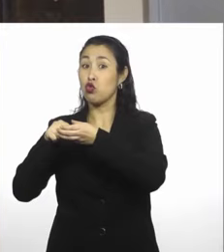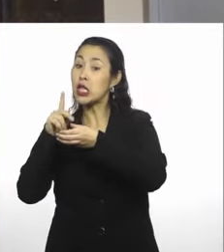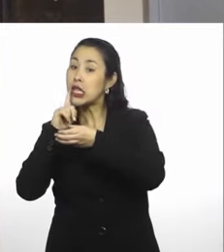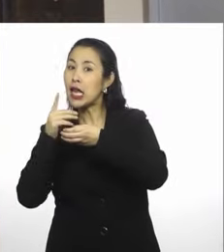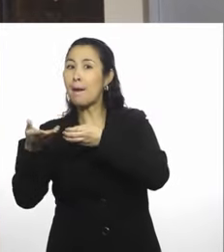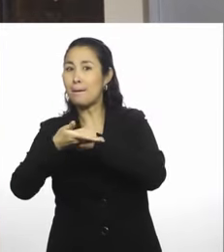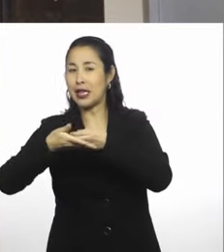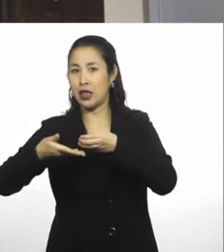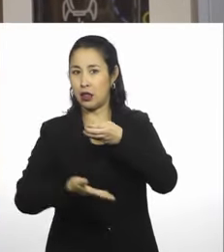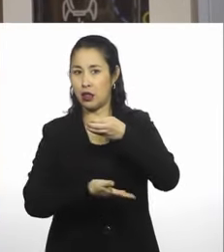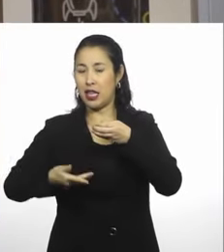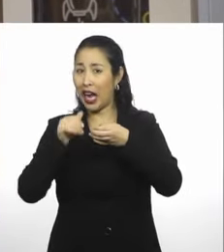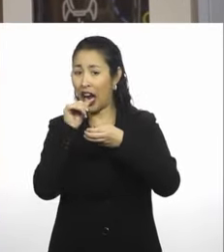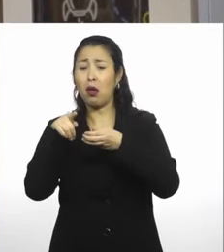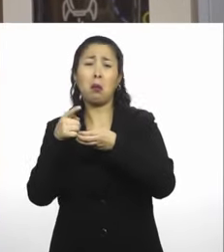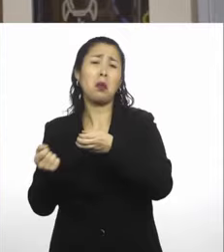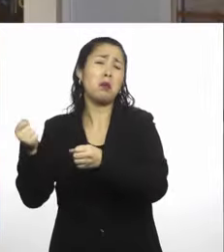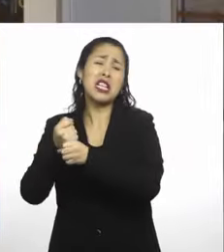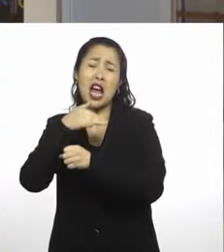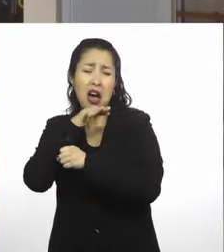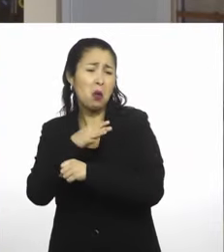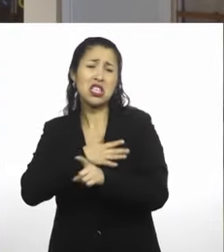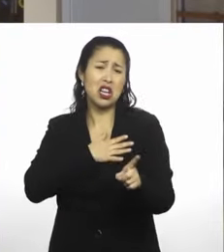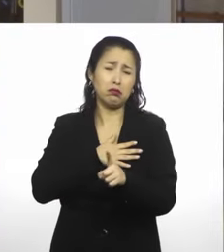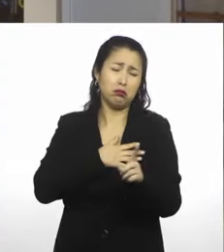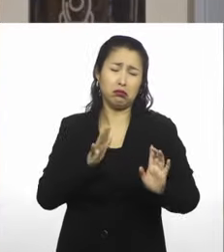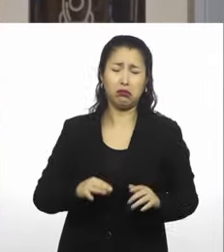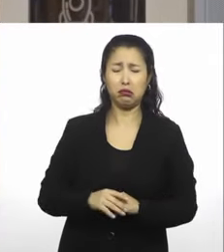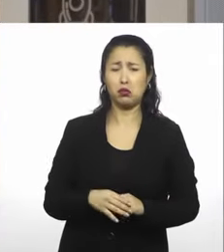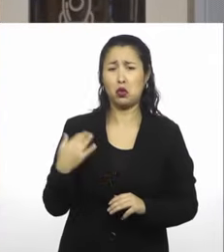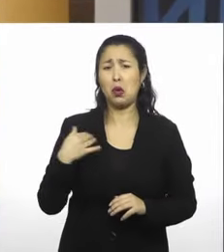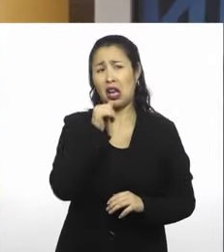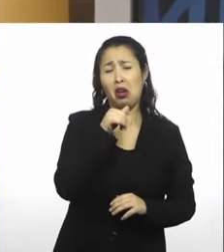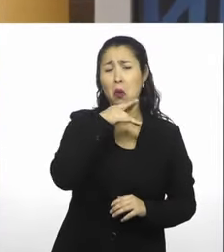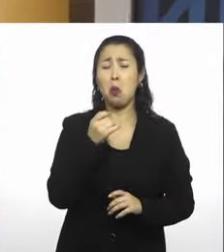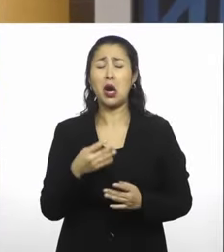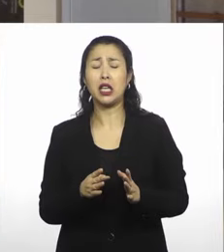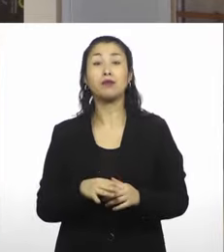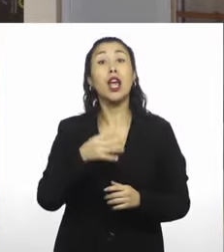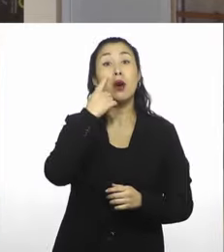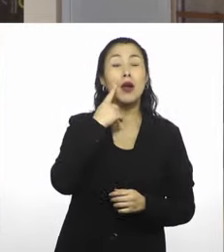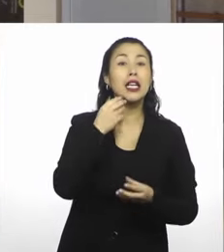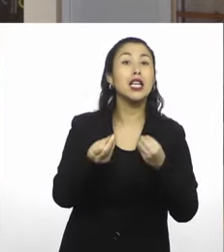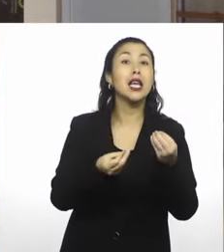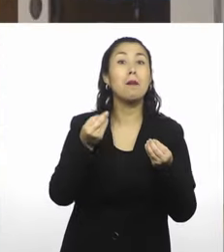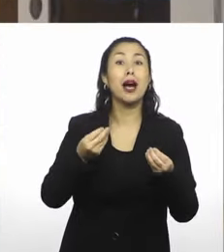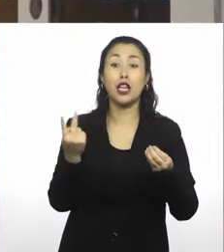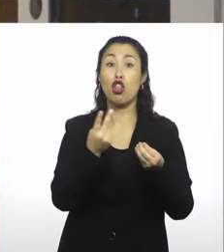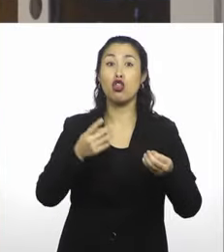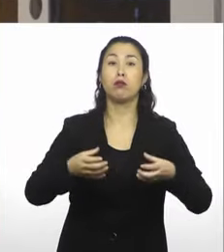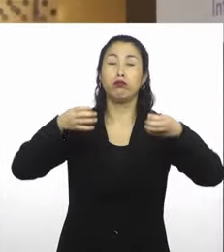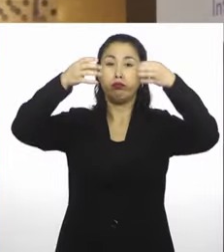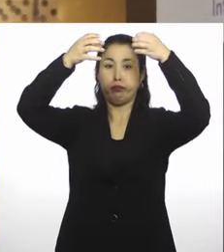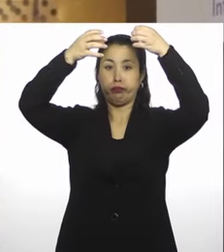mitad. Ustedes pueden reemplazar el arroz por agua, no hay ningún problema. ¿Qué es lo que vamos a poner a prueba? ¿Qué pasa si yo dejo caer estos dos recipientes al